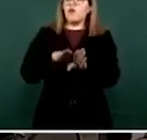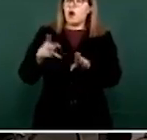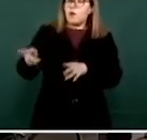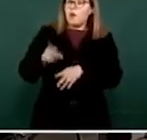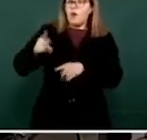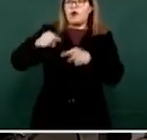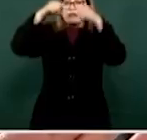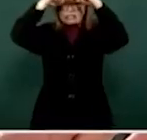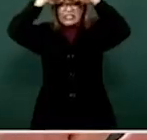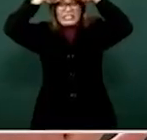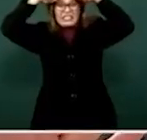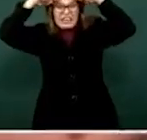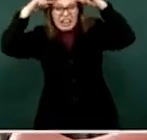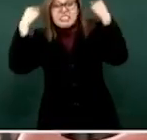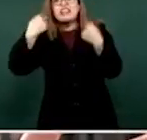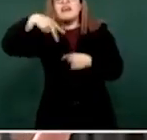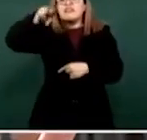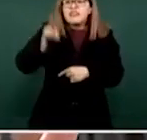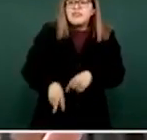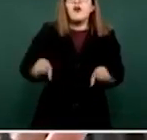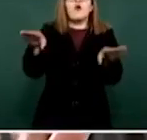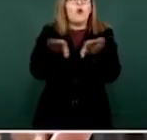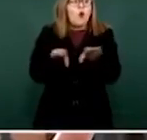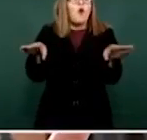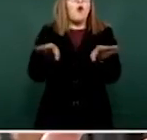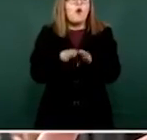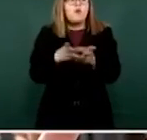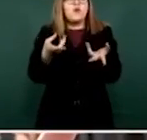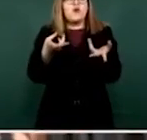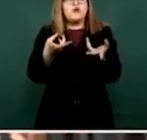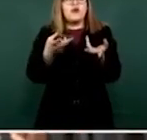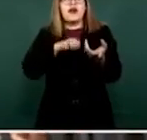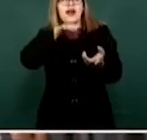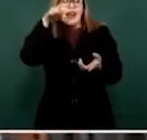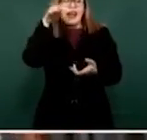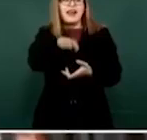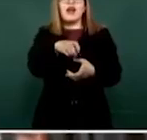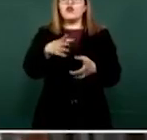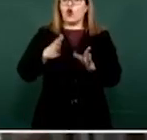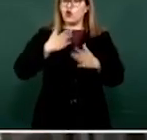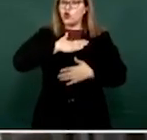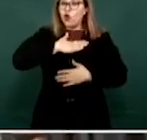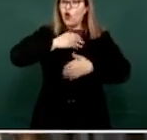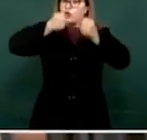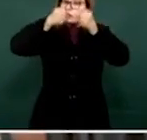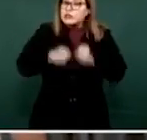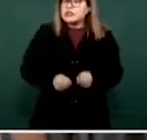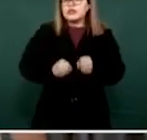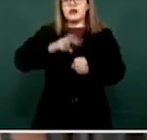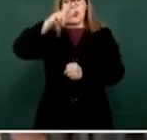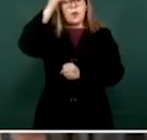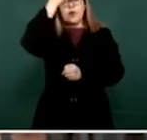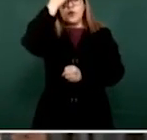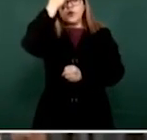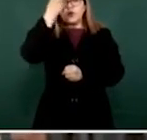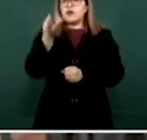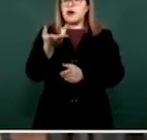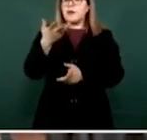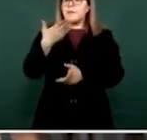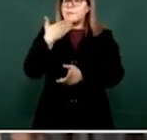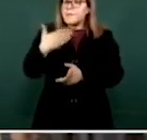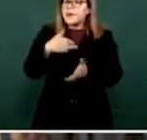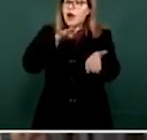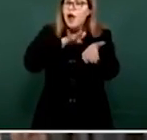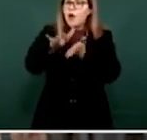cansa de tanta pinche tranza. ¿Qué garantía va a tener los potosinos de que va a haber obras de calidad? ¿Qué garantía va a